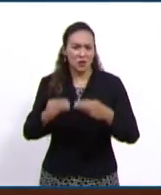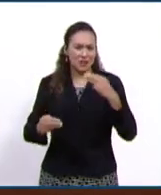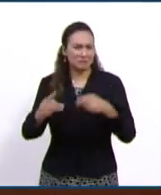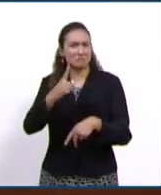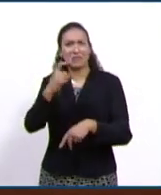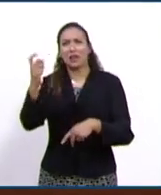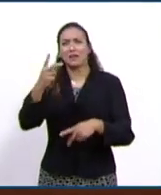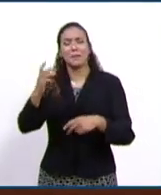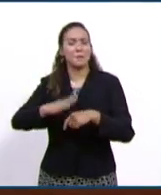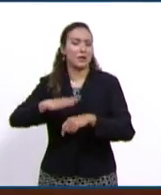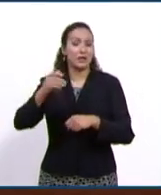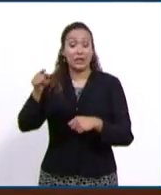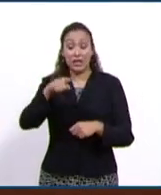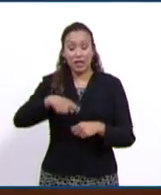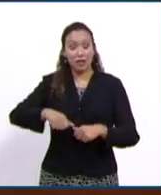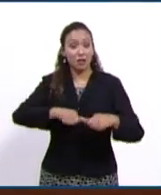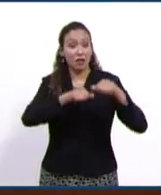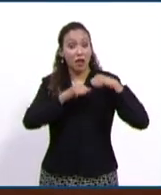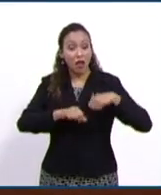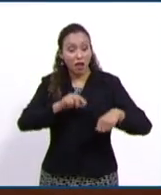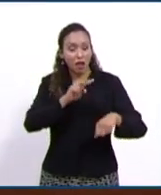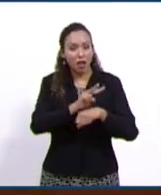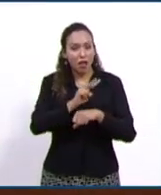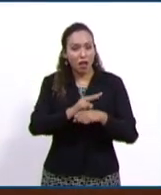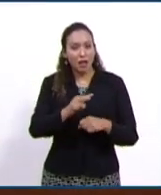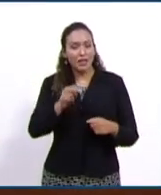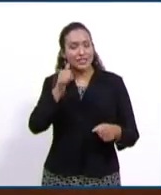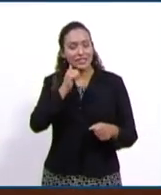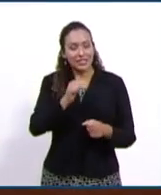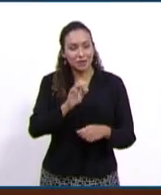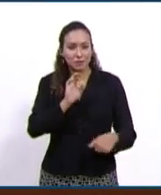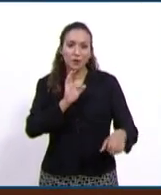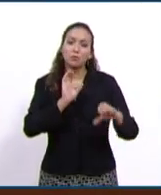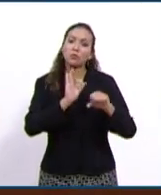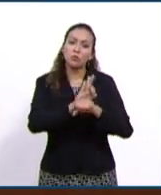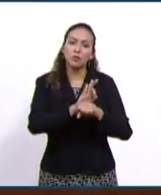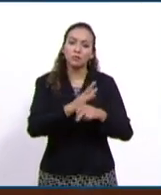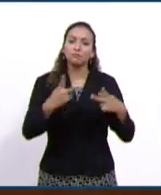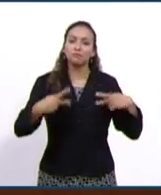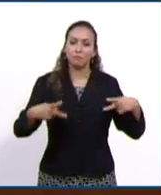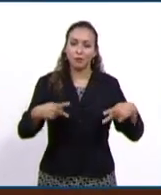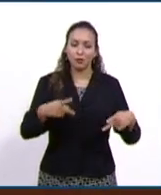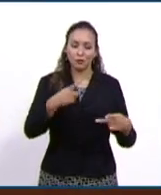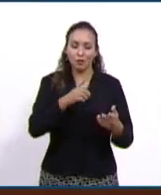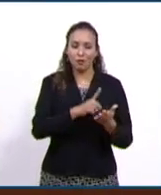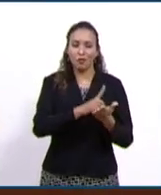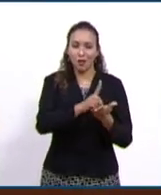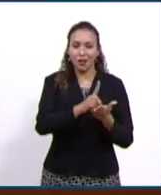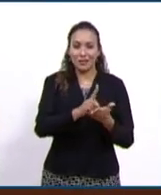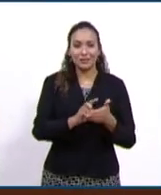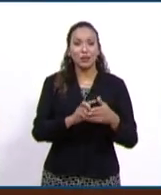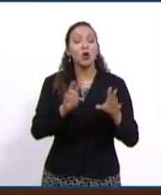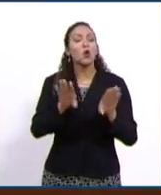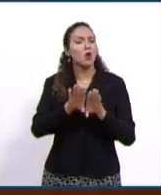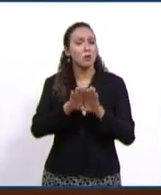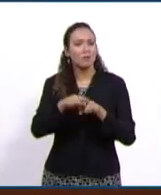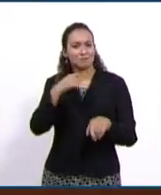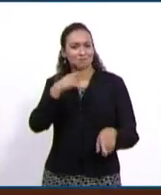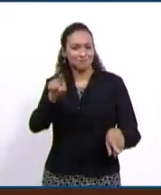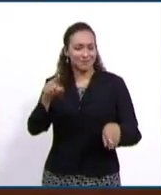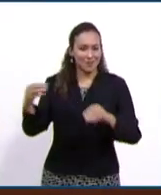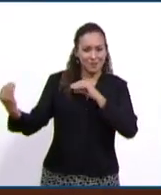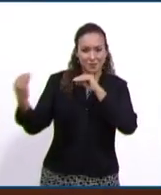han velado por los derechos de las víctimas e imputados por la vía del juicio de amparo.